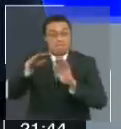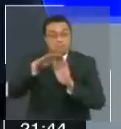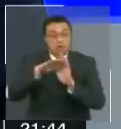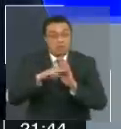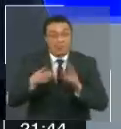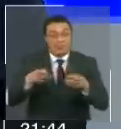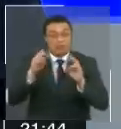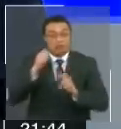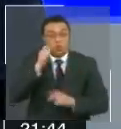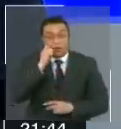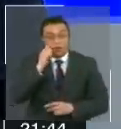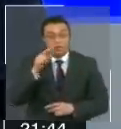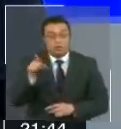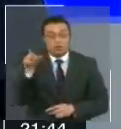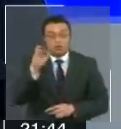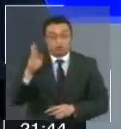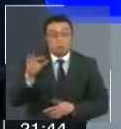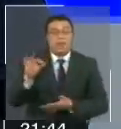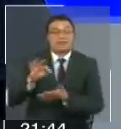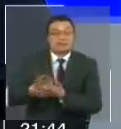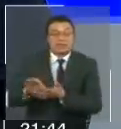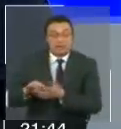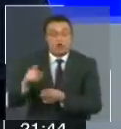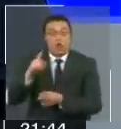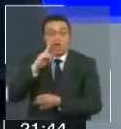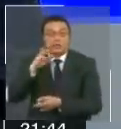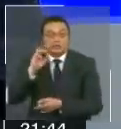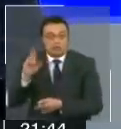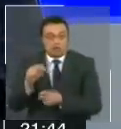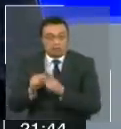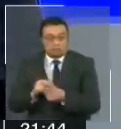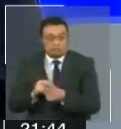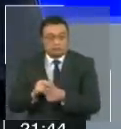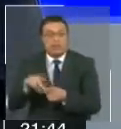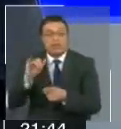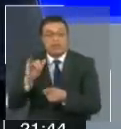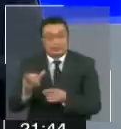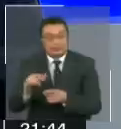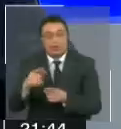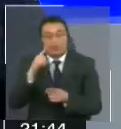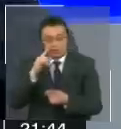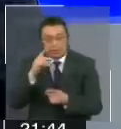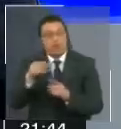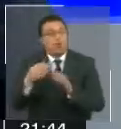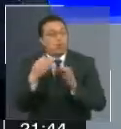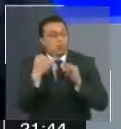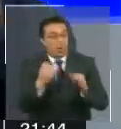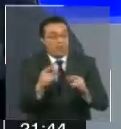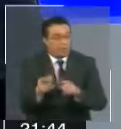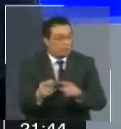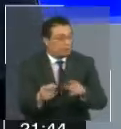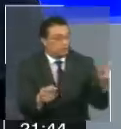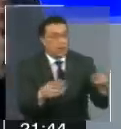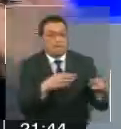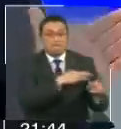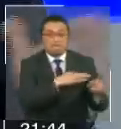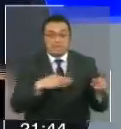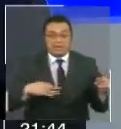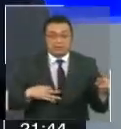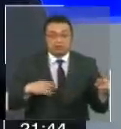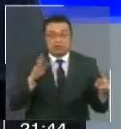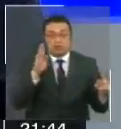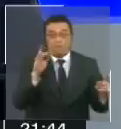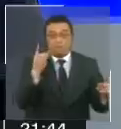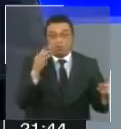de Derechos Humanos es el subsecretario del Interior, y siempre se dio cuenta al subsecretario a través de él al ministro en la